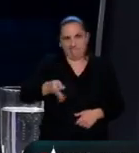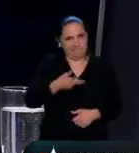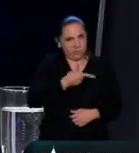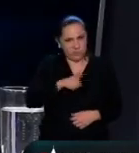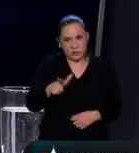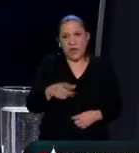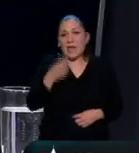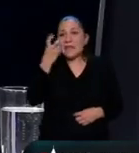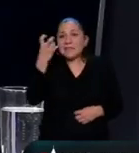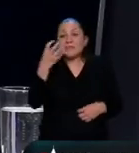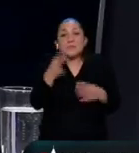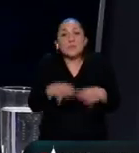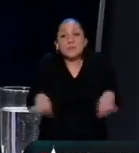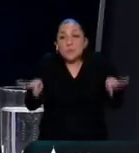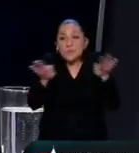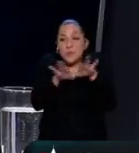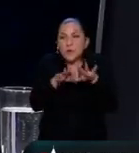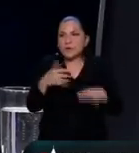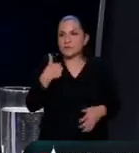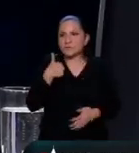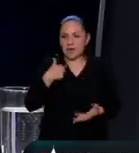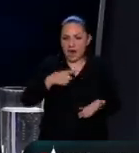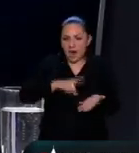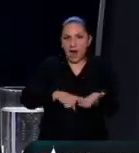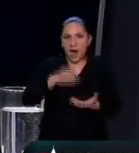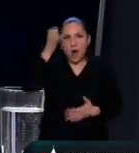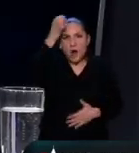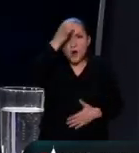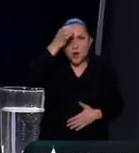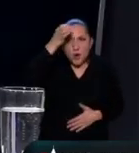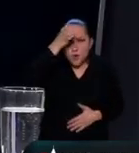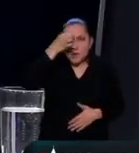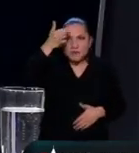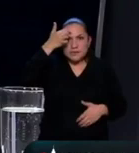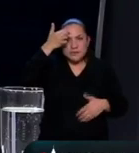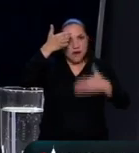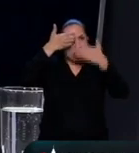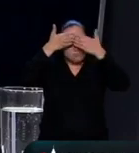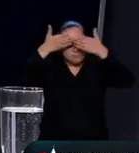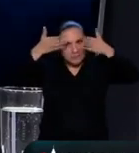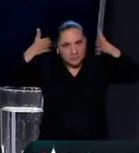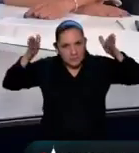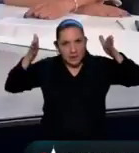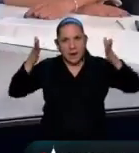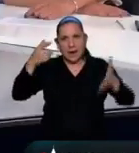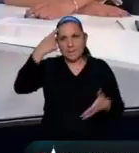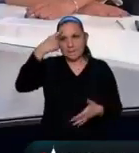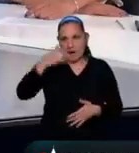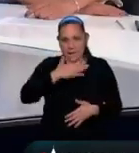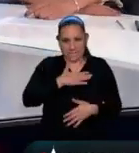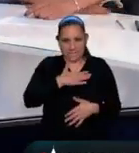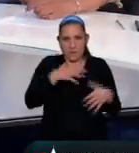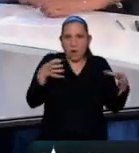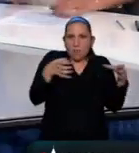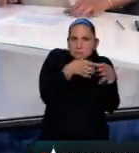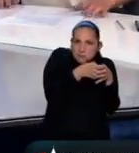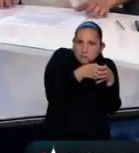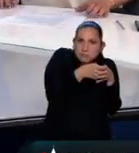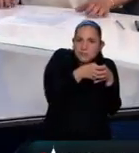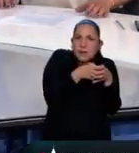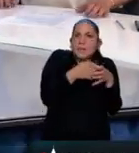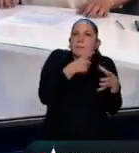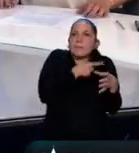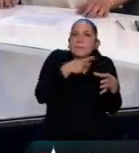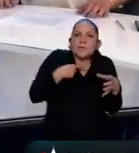tomen conciencia de ciudadanos aquellos que habían naturalizado su propia sumisión, su propio sometimiento dentro de un